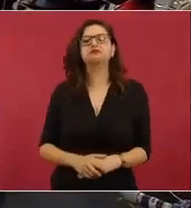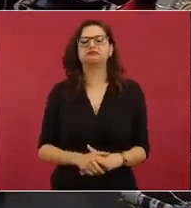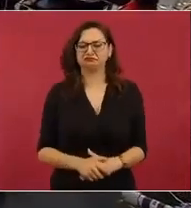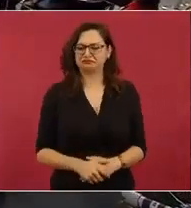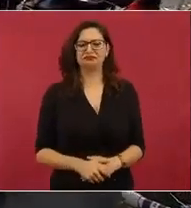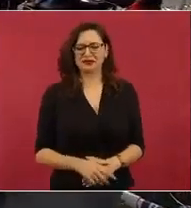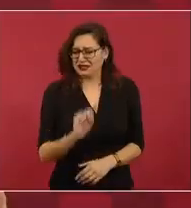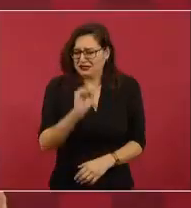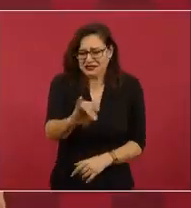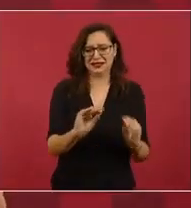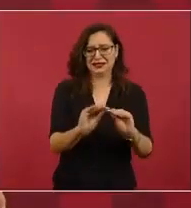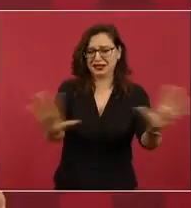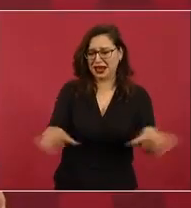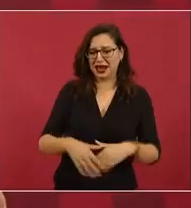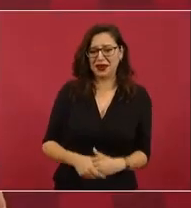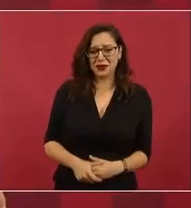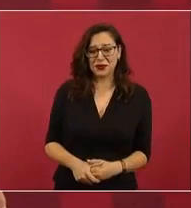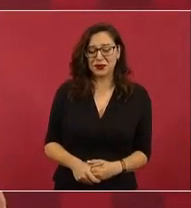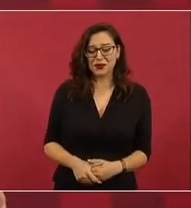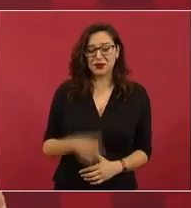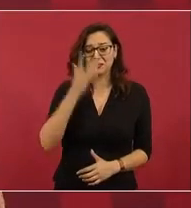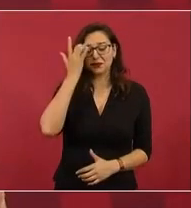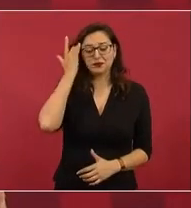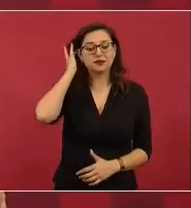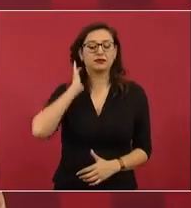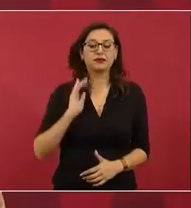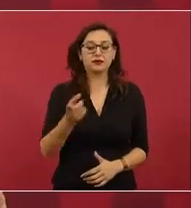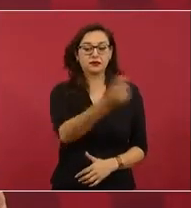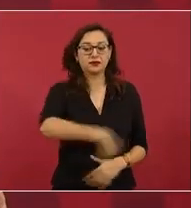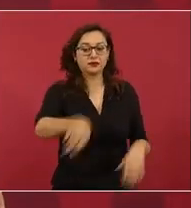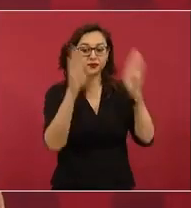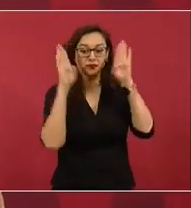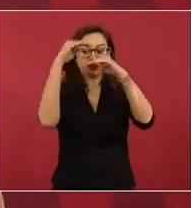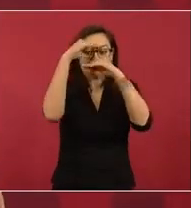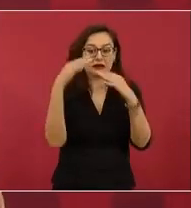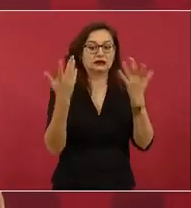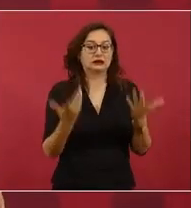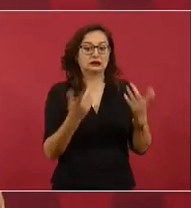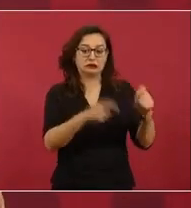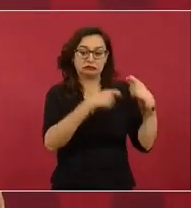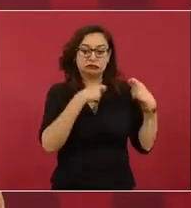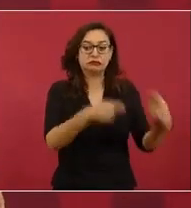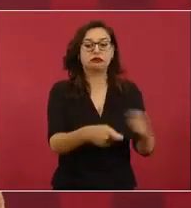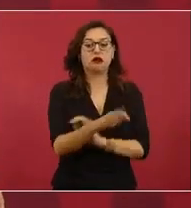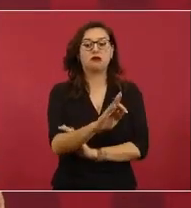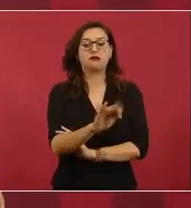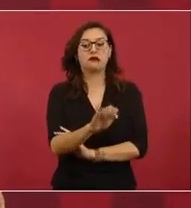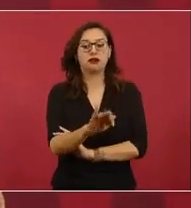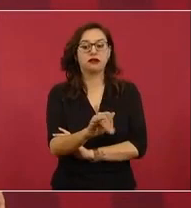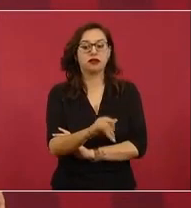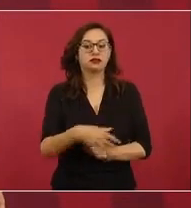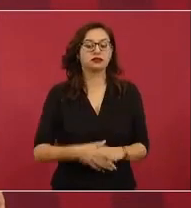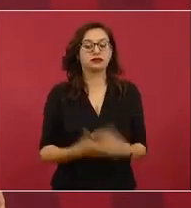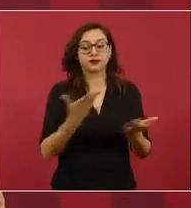Es una campaña en contra, porque son muy conservadores, son fifís. Ahora están convocando a una